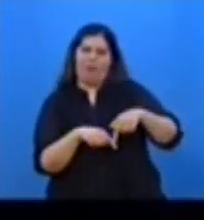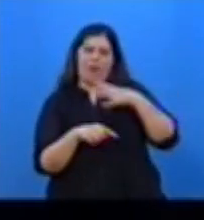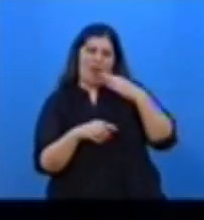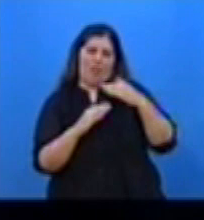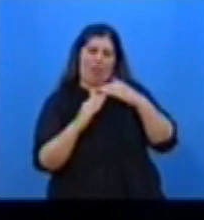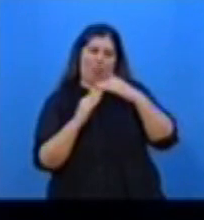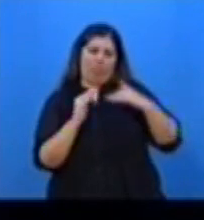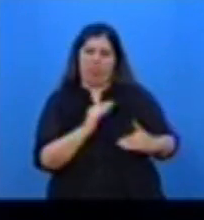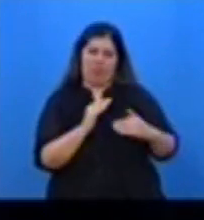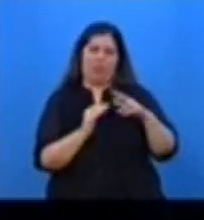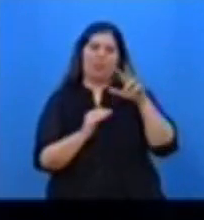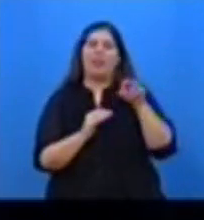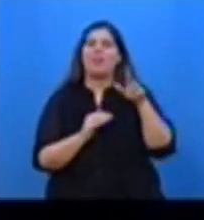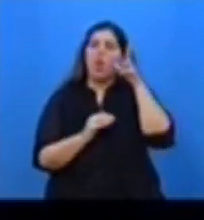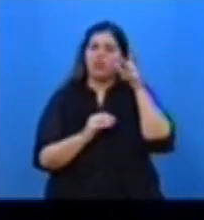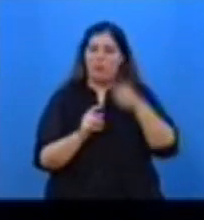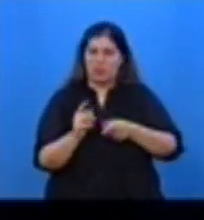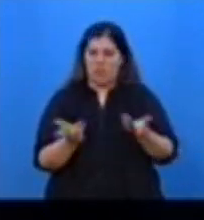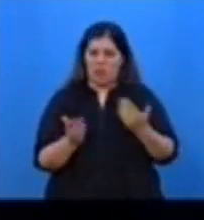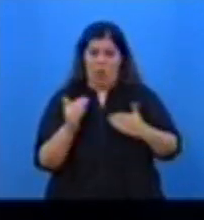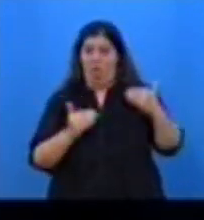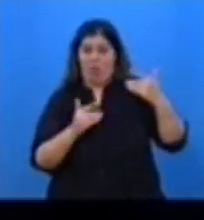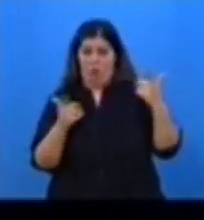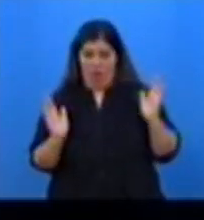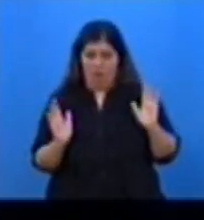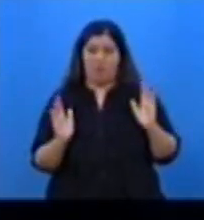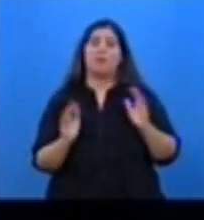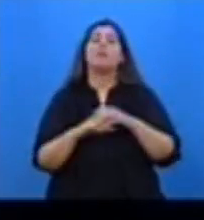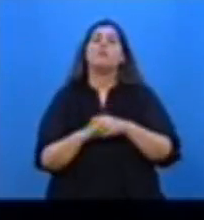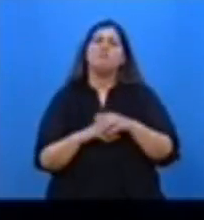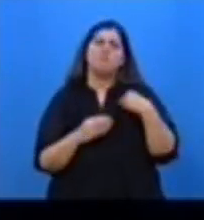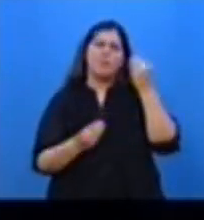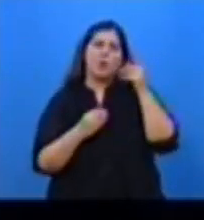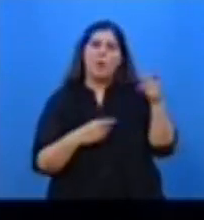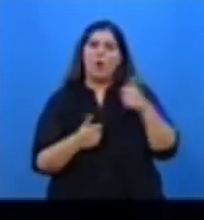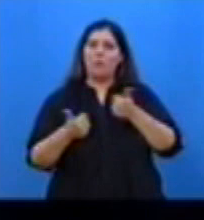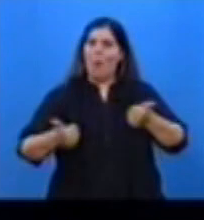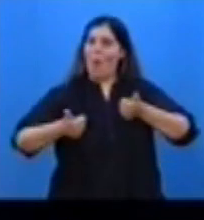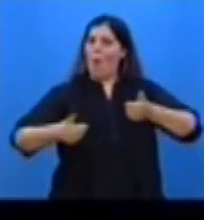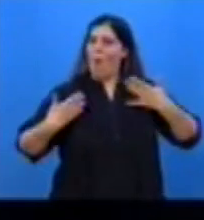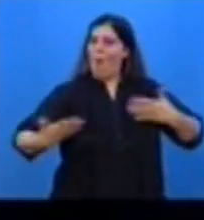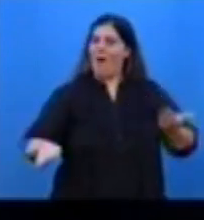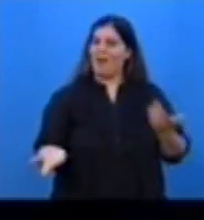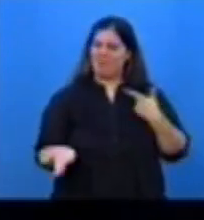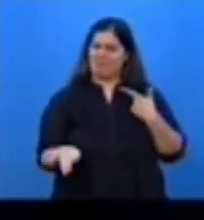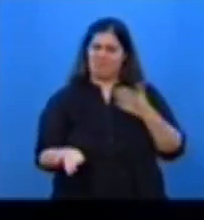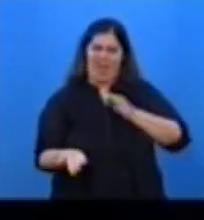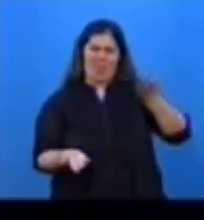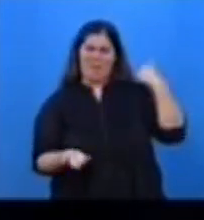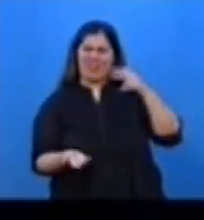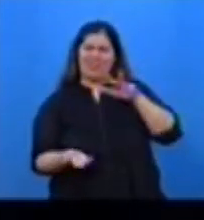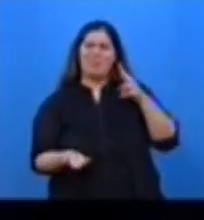reales un 38 por ciento aumentos además me preocupa su optimismo el año pasado tres mil